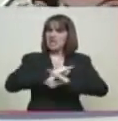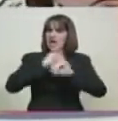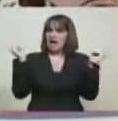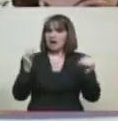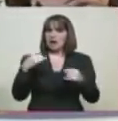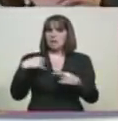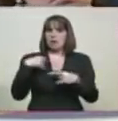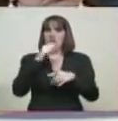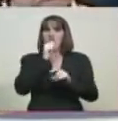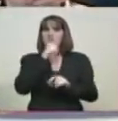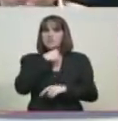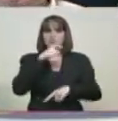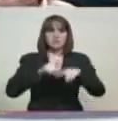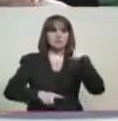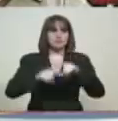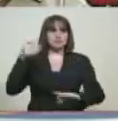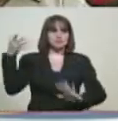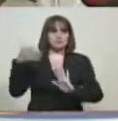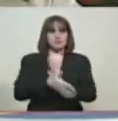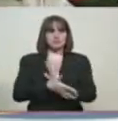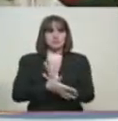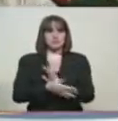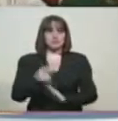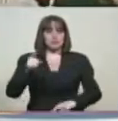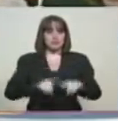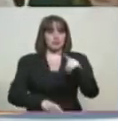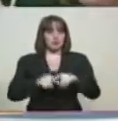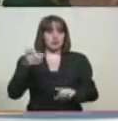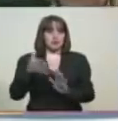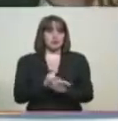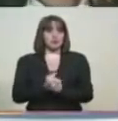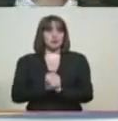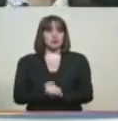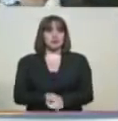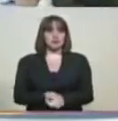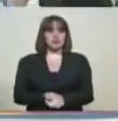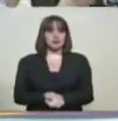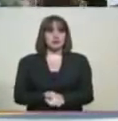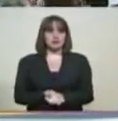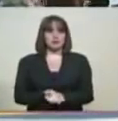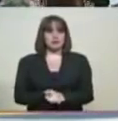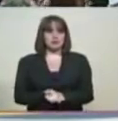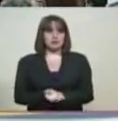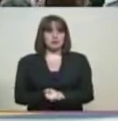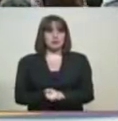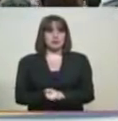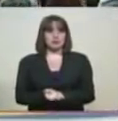viejos colonialismos que echamos con las armas de tierra suramericana.